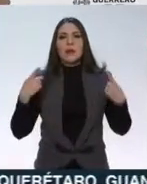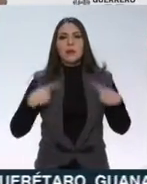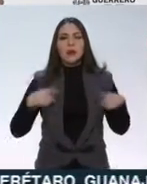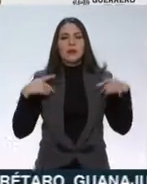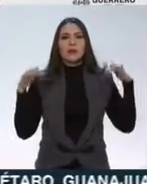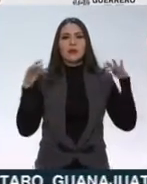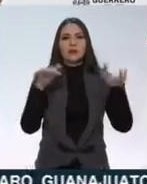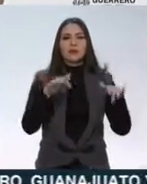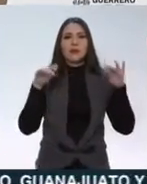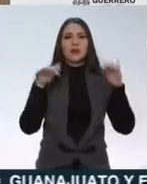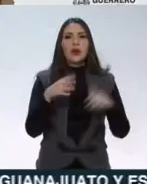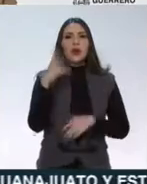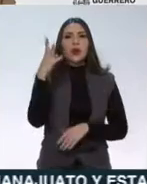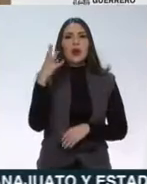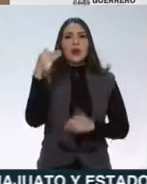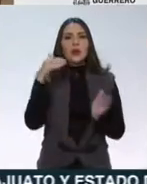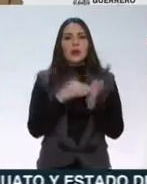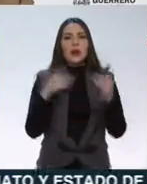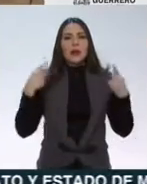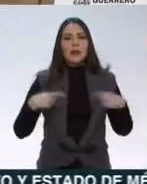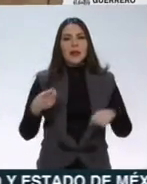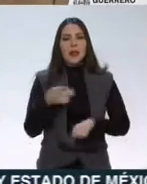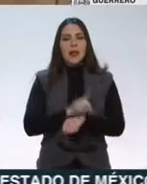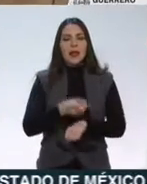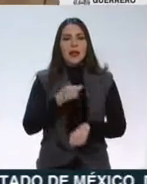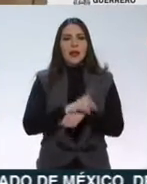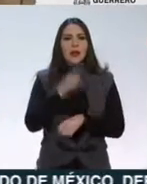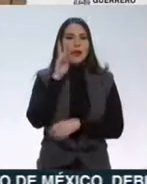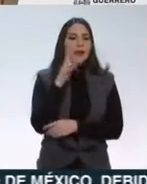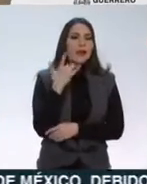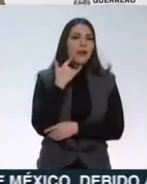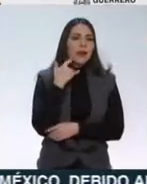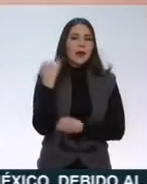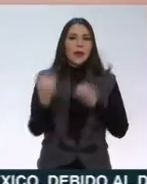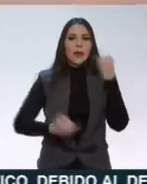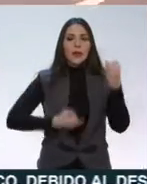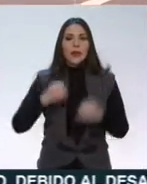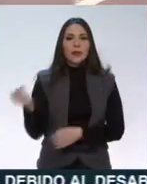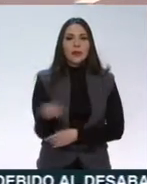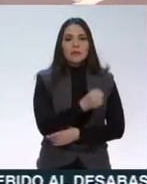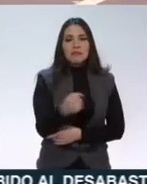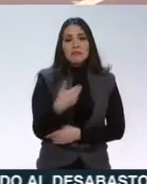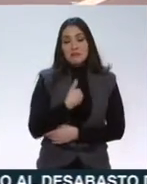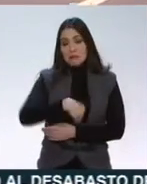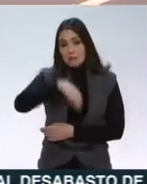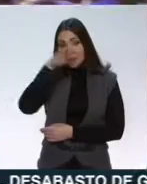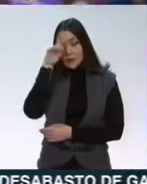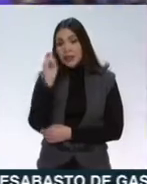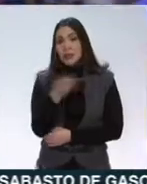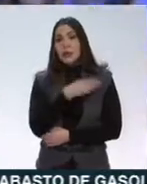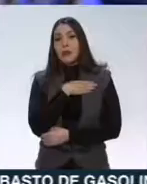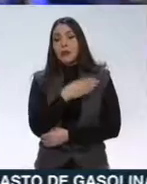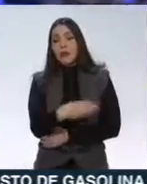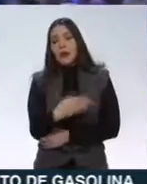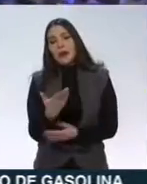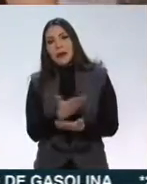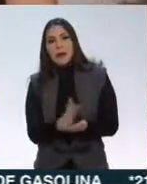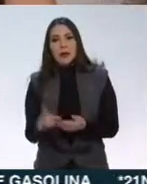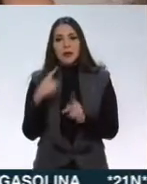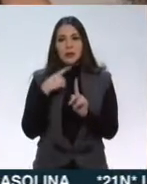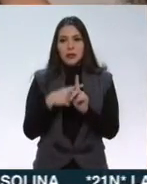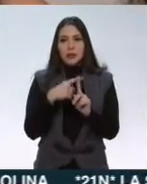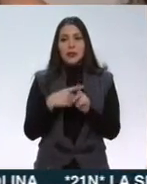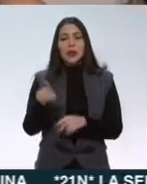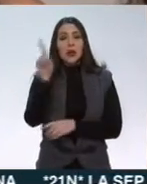personas diarias para partidos de calificación, que eso creo que es muy bueno y muy positivo. En la rama femenil, las principales exponentes